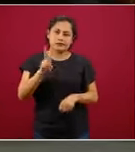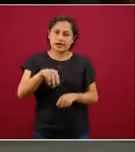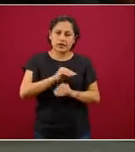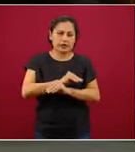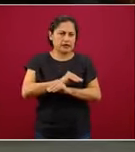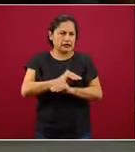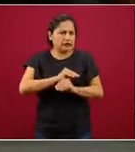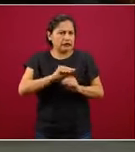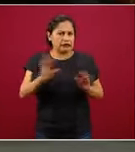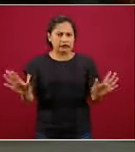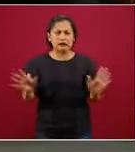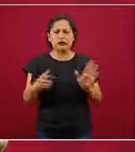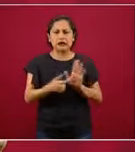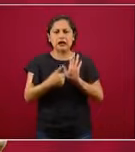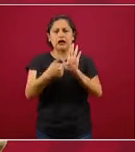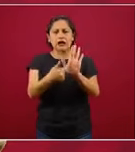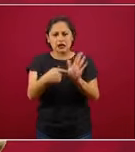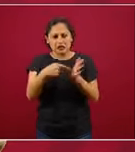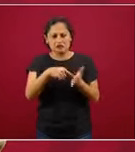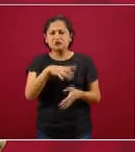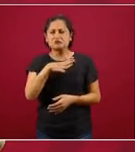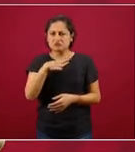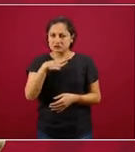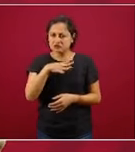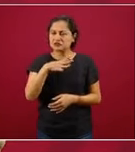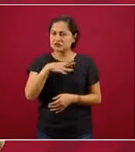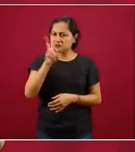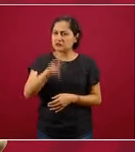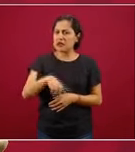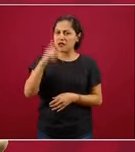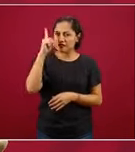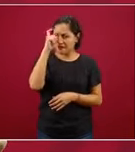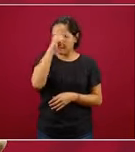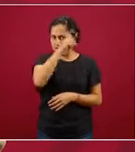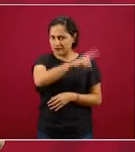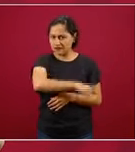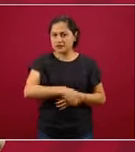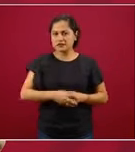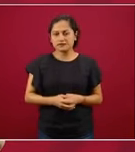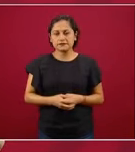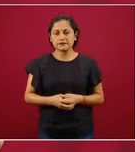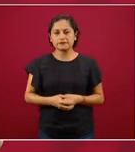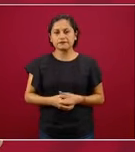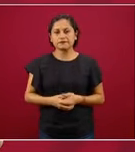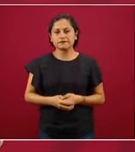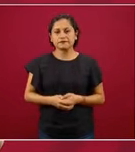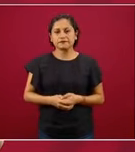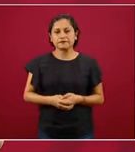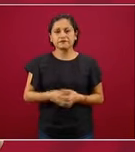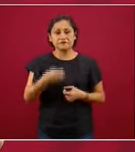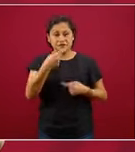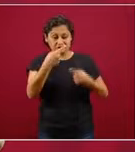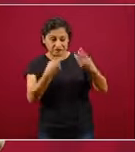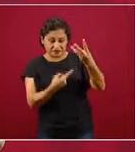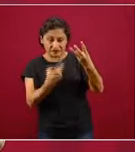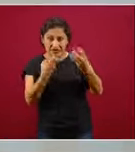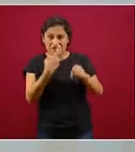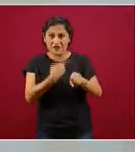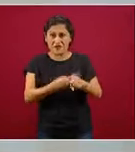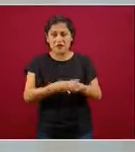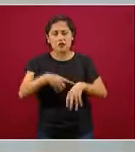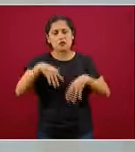consistente y prolongada, ha sufrido una de las mayores epidemias graves de este tipo de enfermedades.